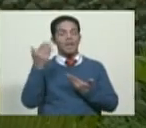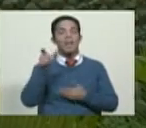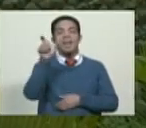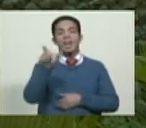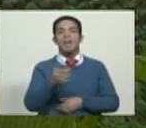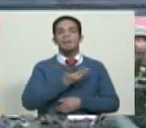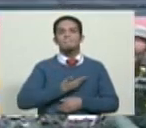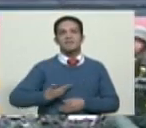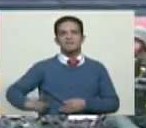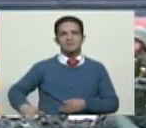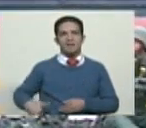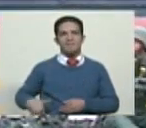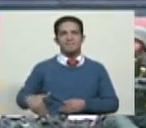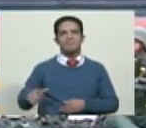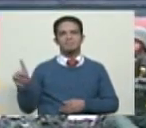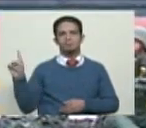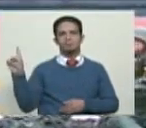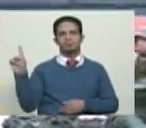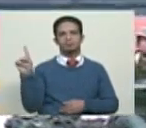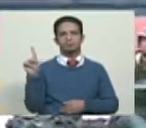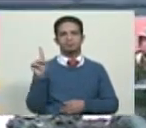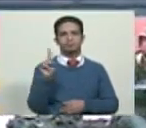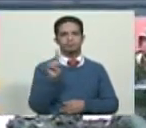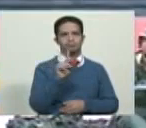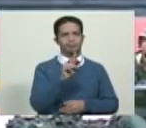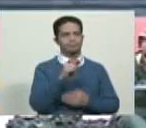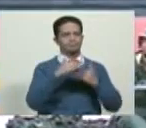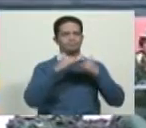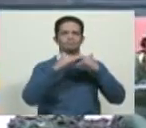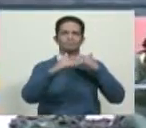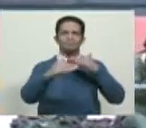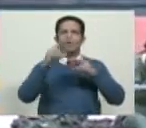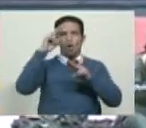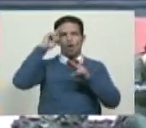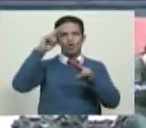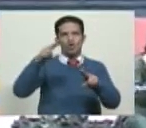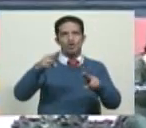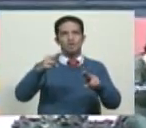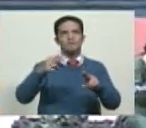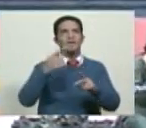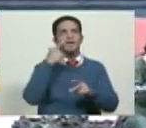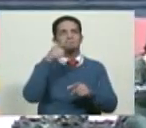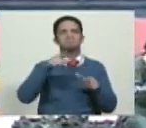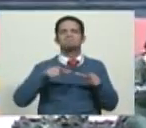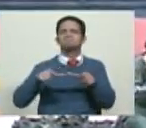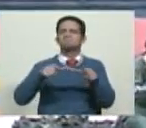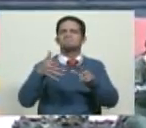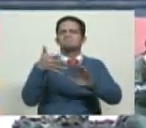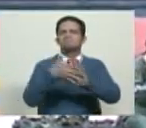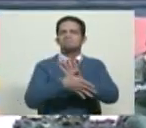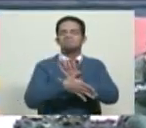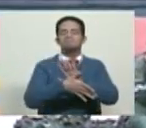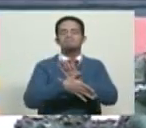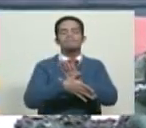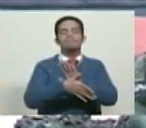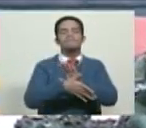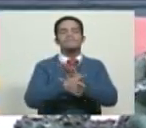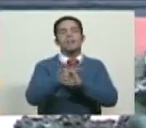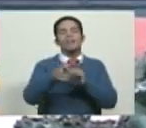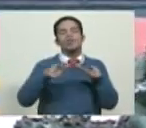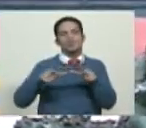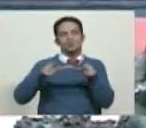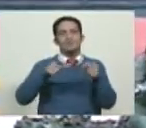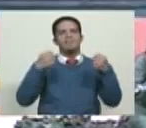Hace acto de presencia en el patio de honor del 311, Batallón de Infantería